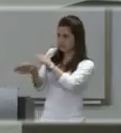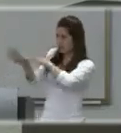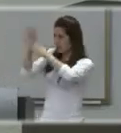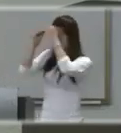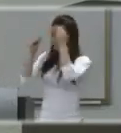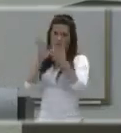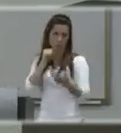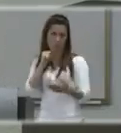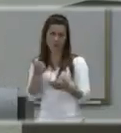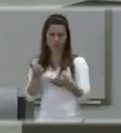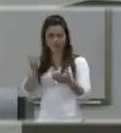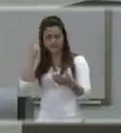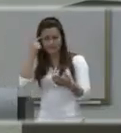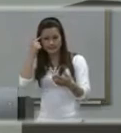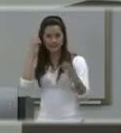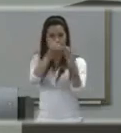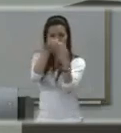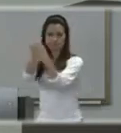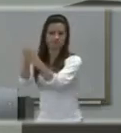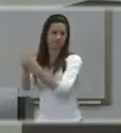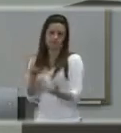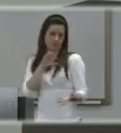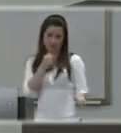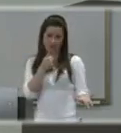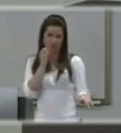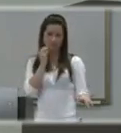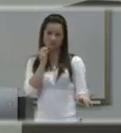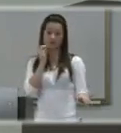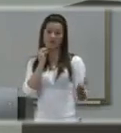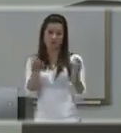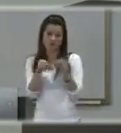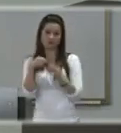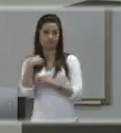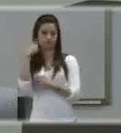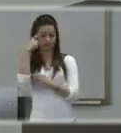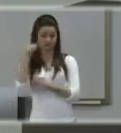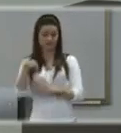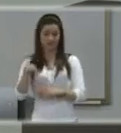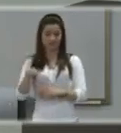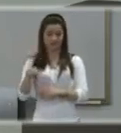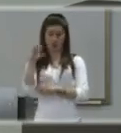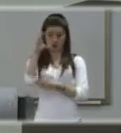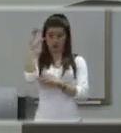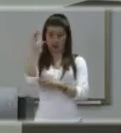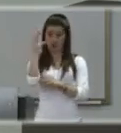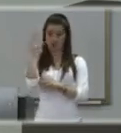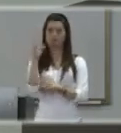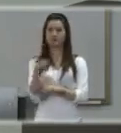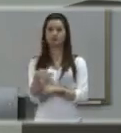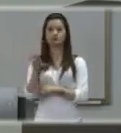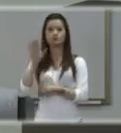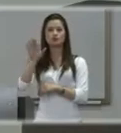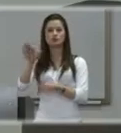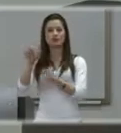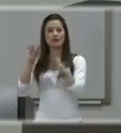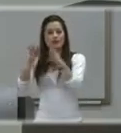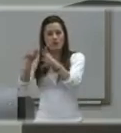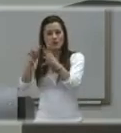están pensadas. Lo otro que debemos pensar es que en Colombia todavía tenemos un esquema de educación